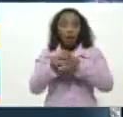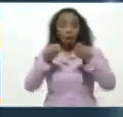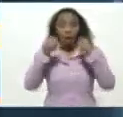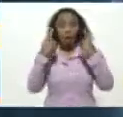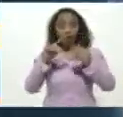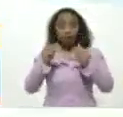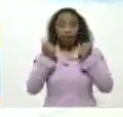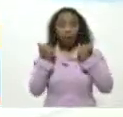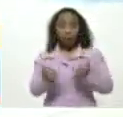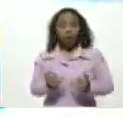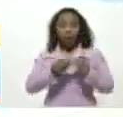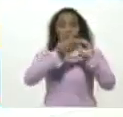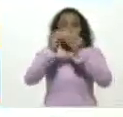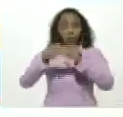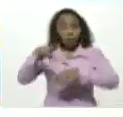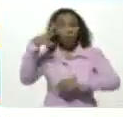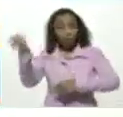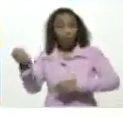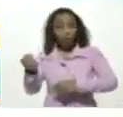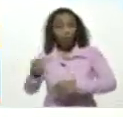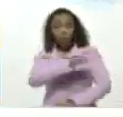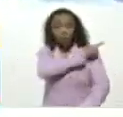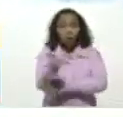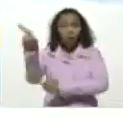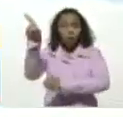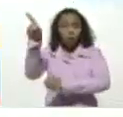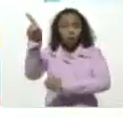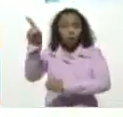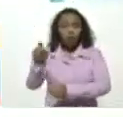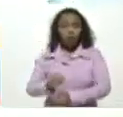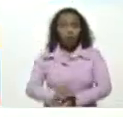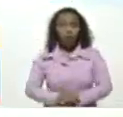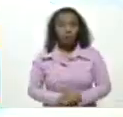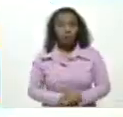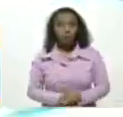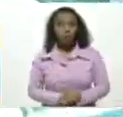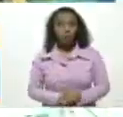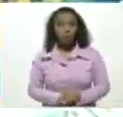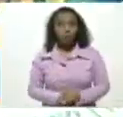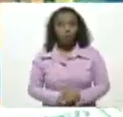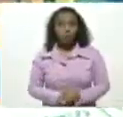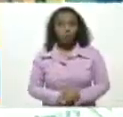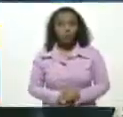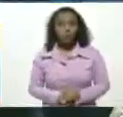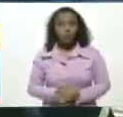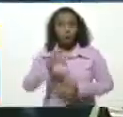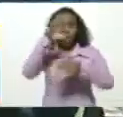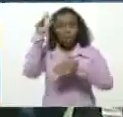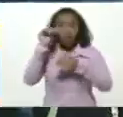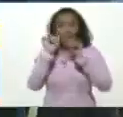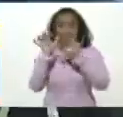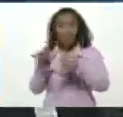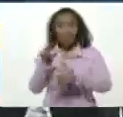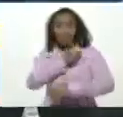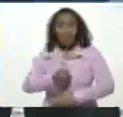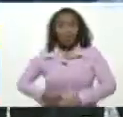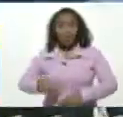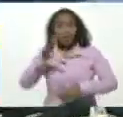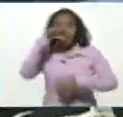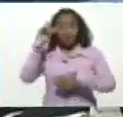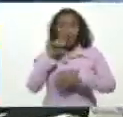inmediata. ¿Entendido? ¡Cúmplase! Dios te bendiga, presidente. Dios te bendiga, Luis. Dios te bendiga,